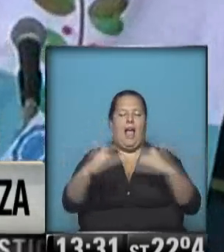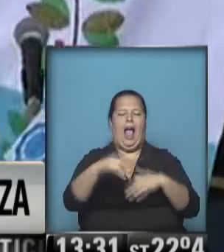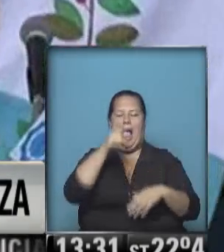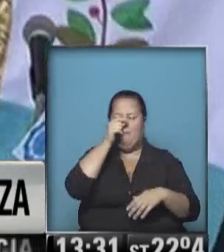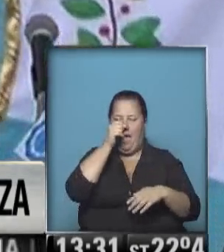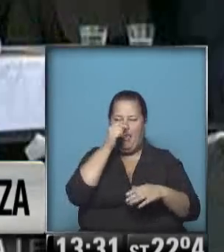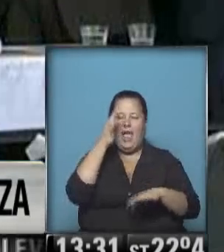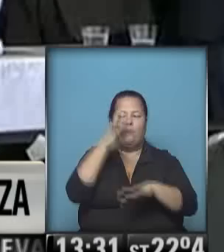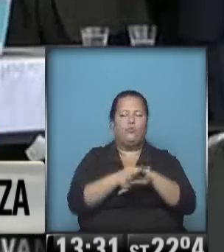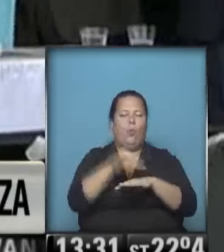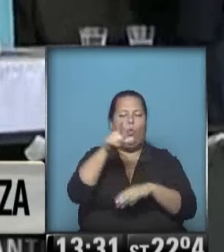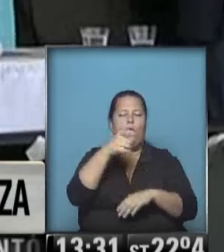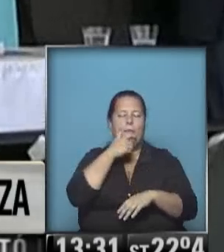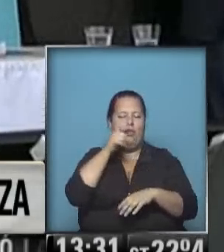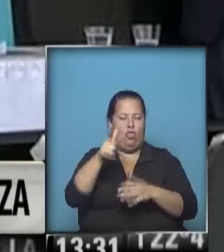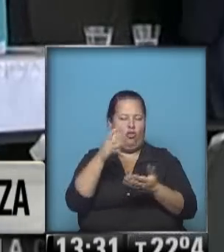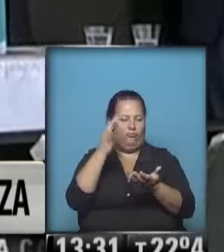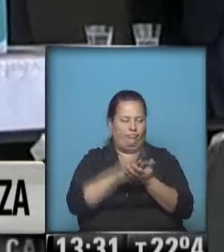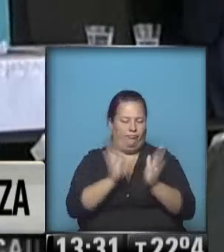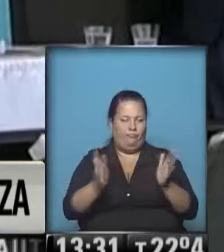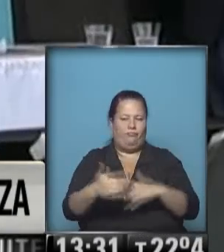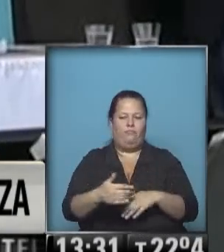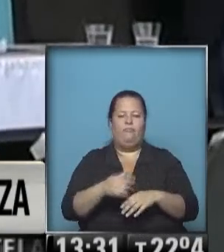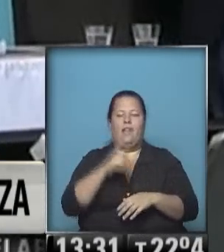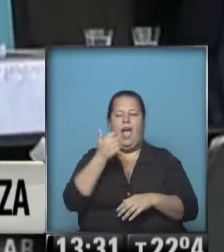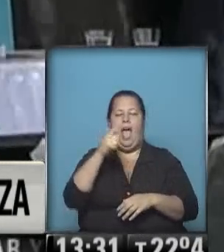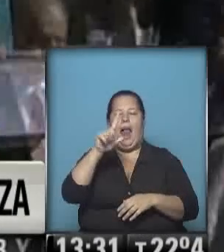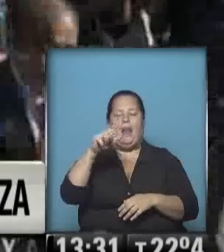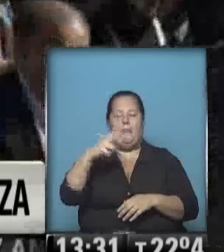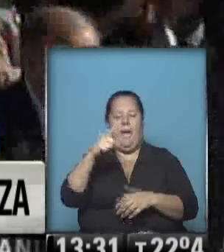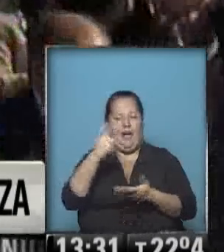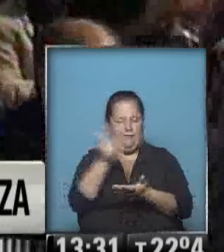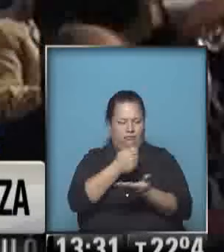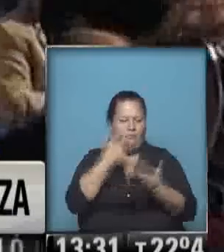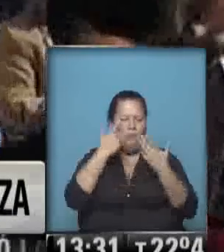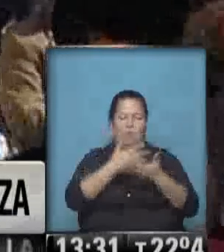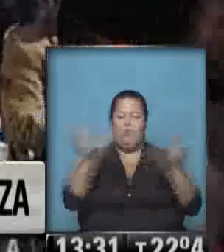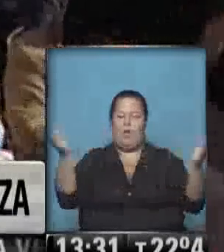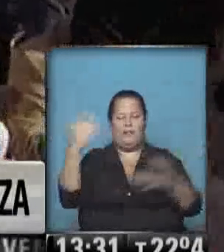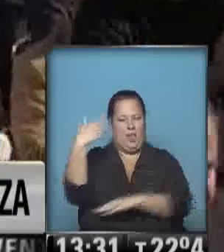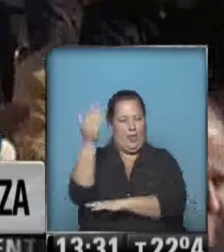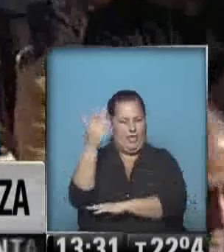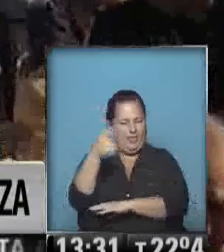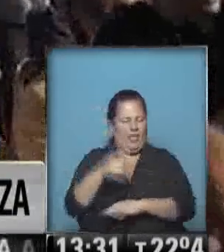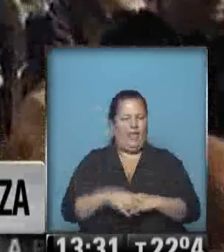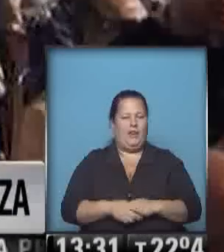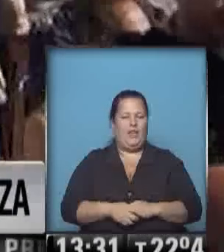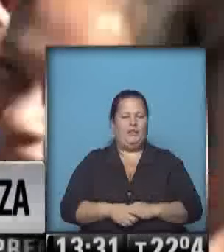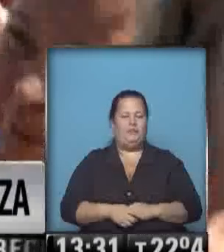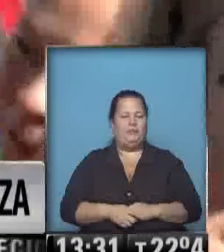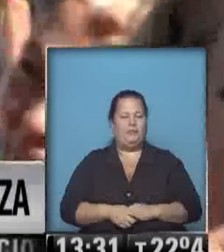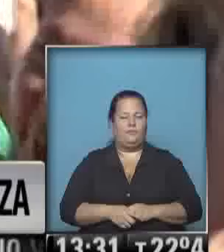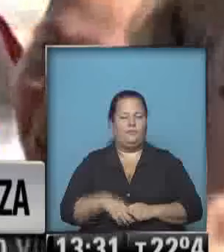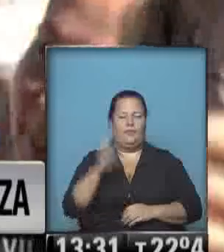el escudo de la provincia de Mendoza, realizado en alpaca. Vemos ahí desplegada esta